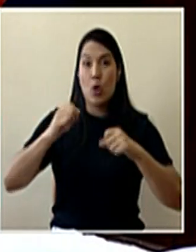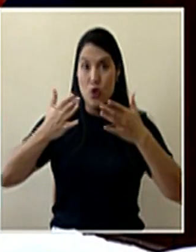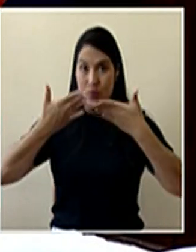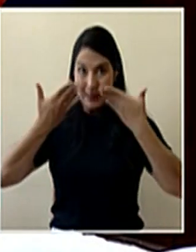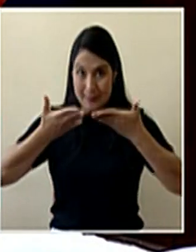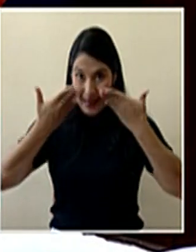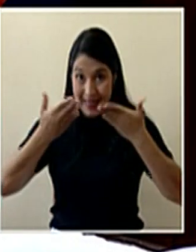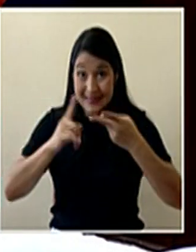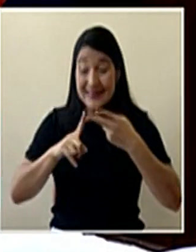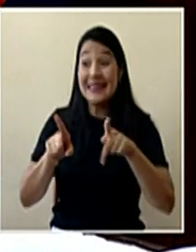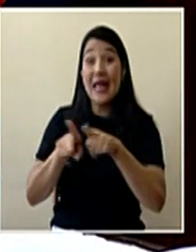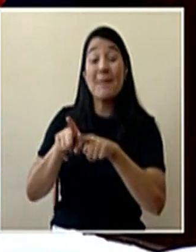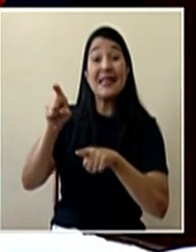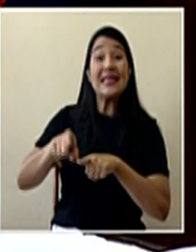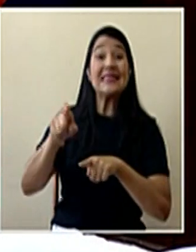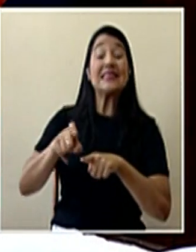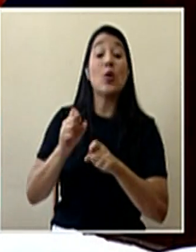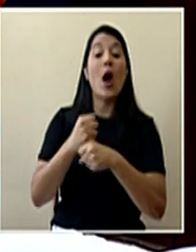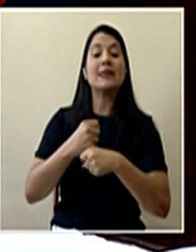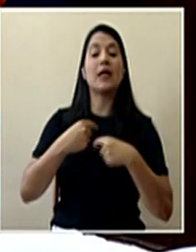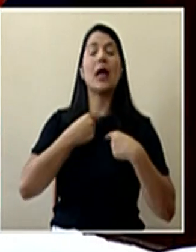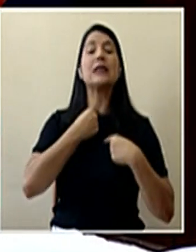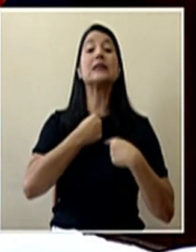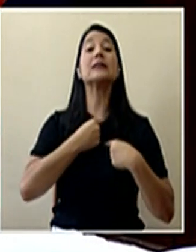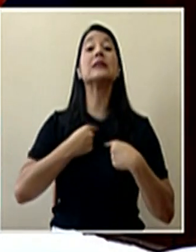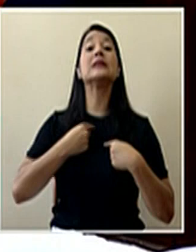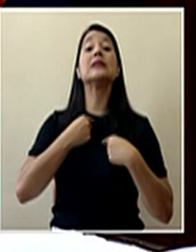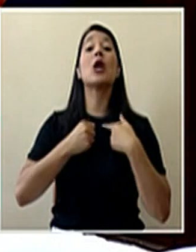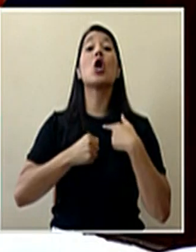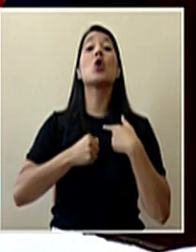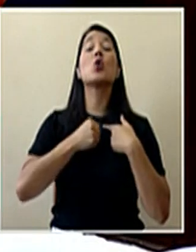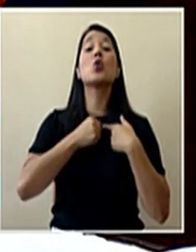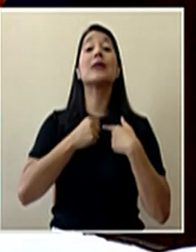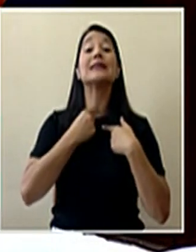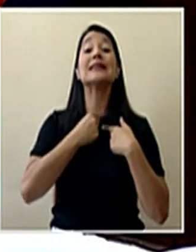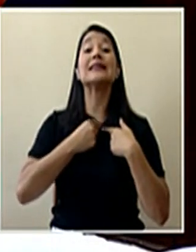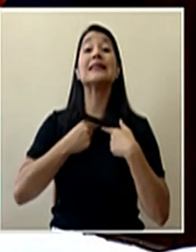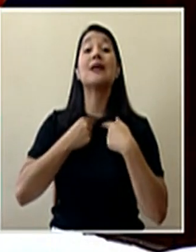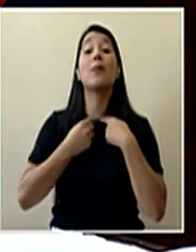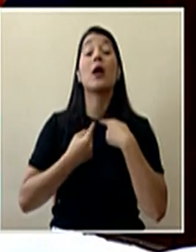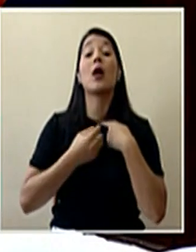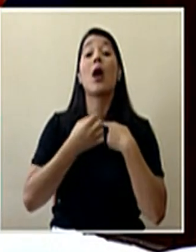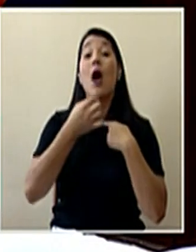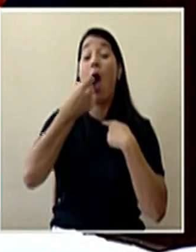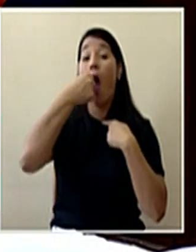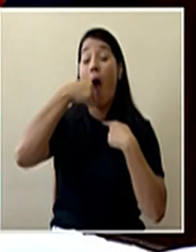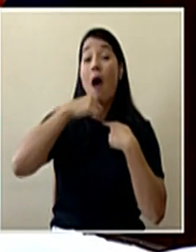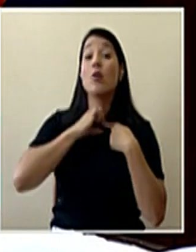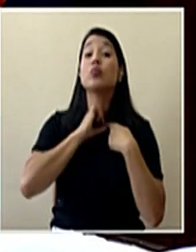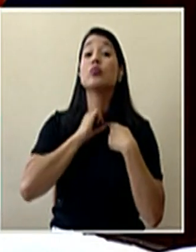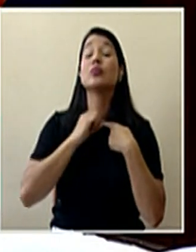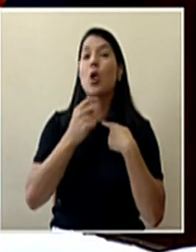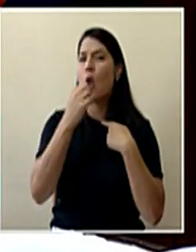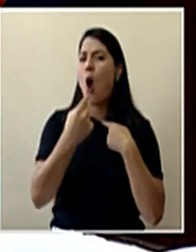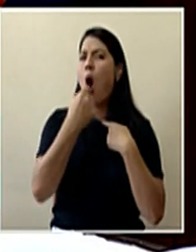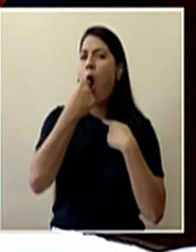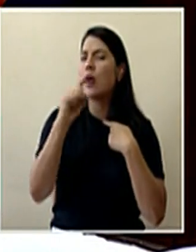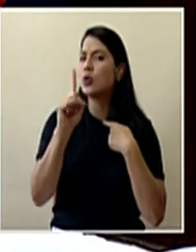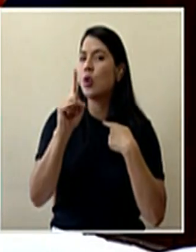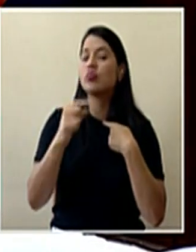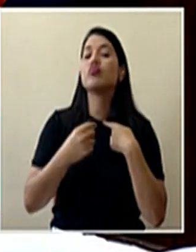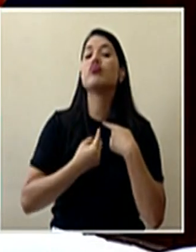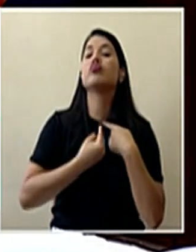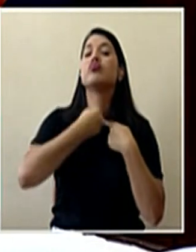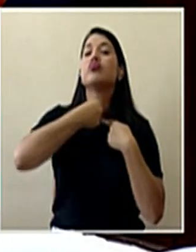que se le hiciera una traqueostomía, que eso es que se hace una cirugía en el cuello para poder sacar ese tubo y meterlo por la tráquea para que